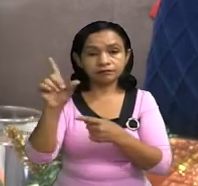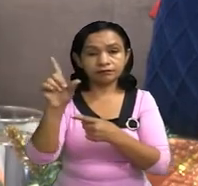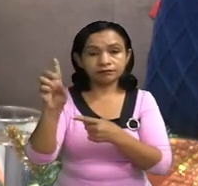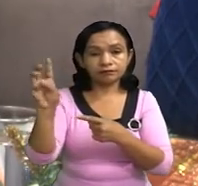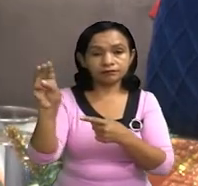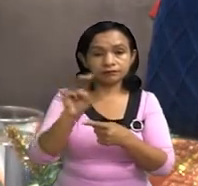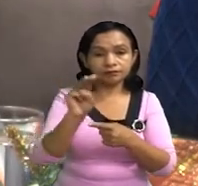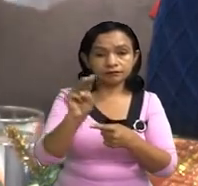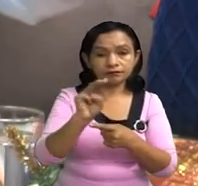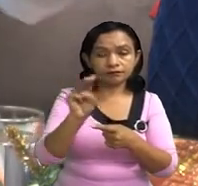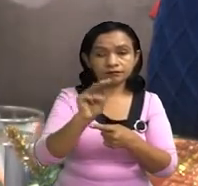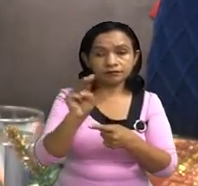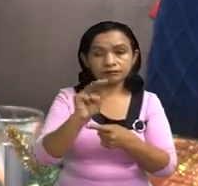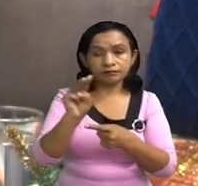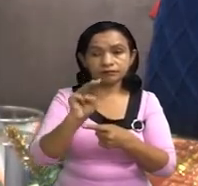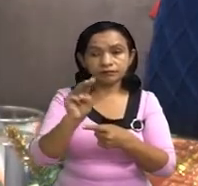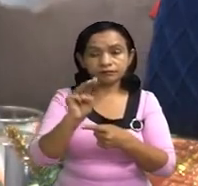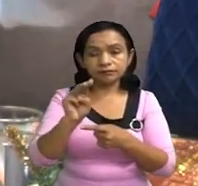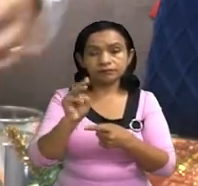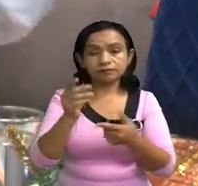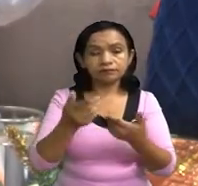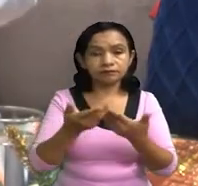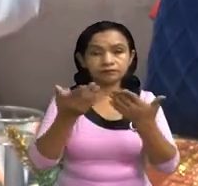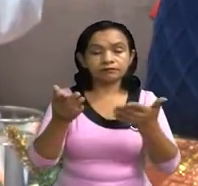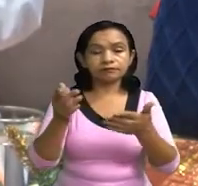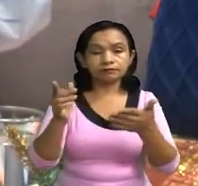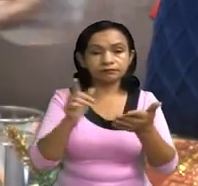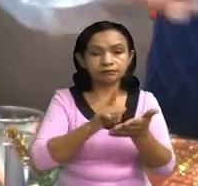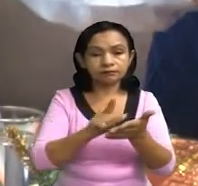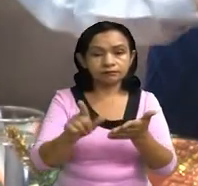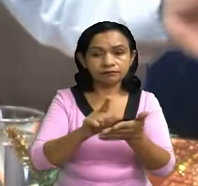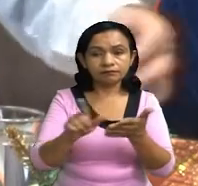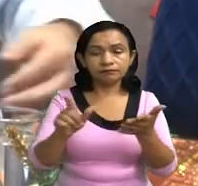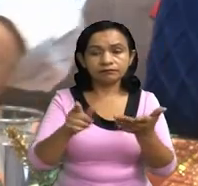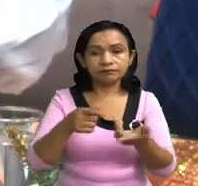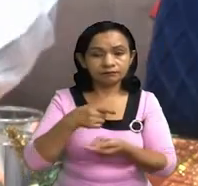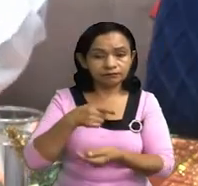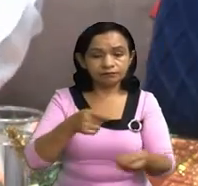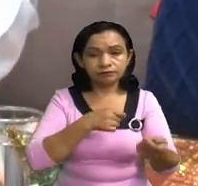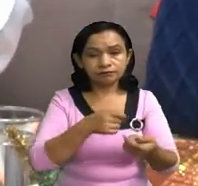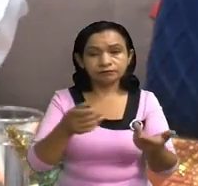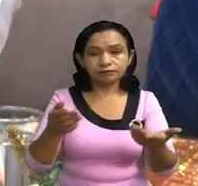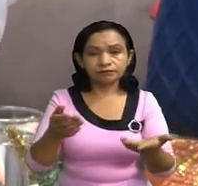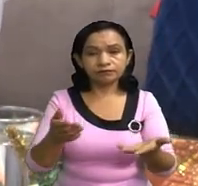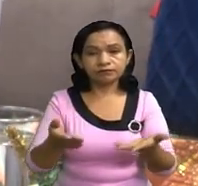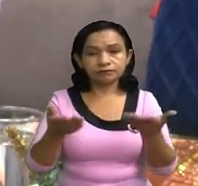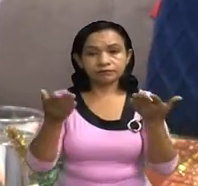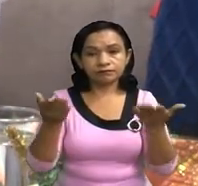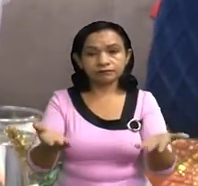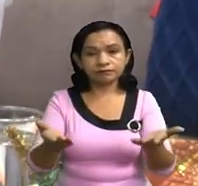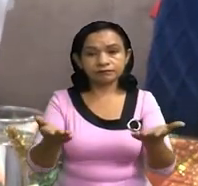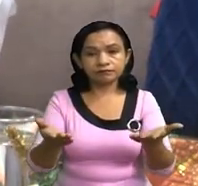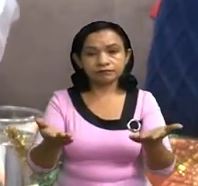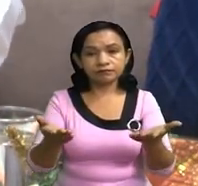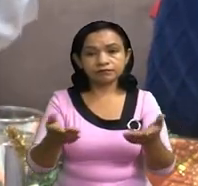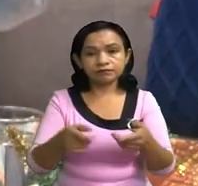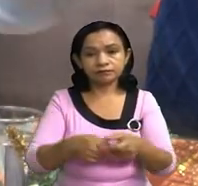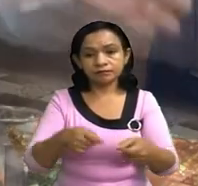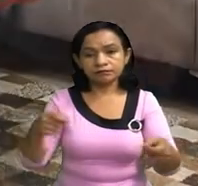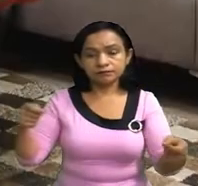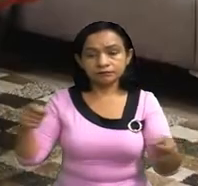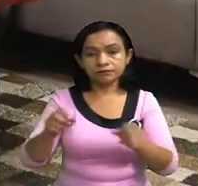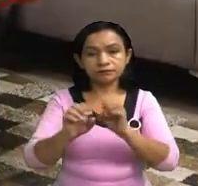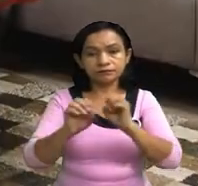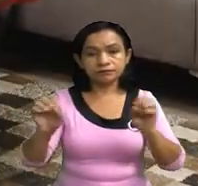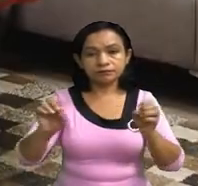entrega limpio, pacífico, sin pintas, lampaseado. Les entregamos la planta eléctrica, ninguna